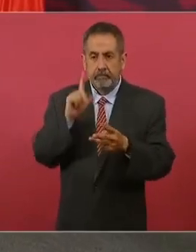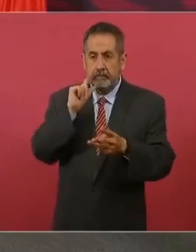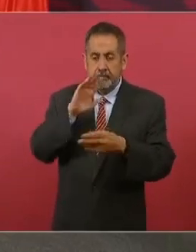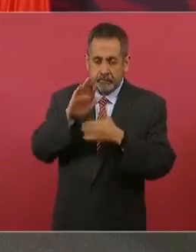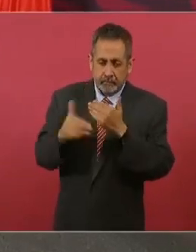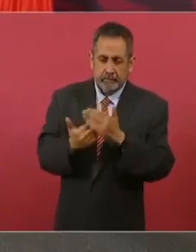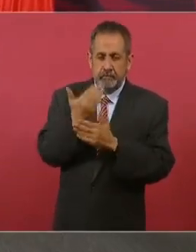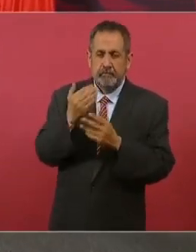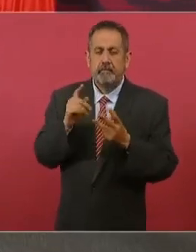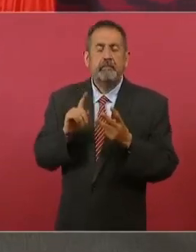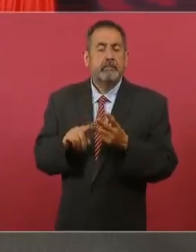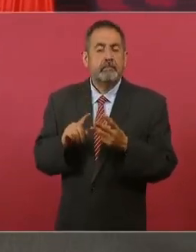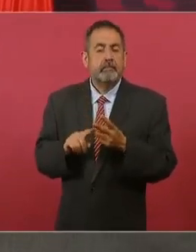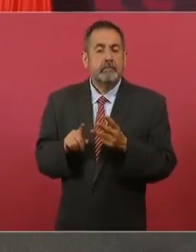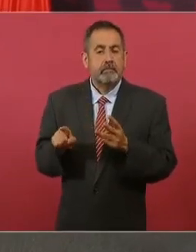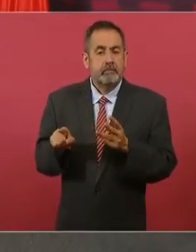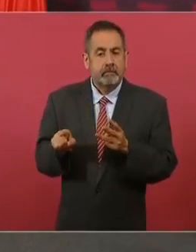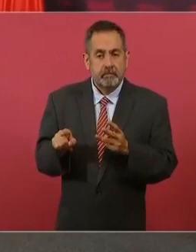Mañana,